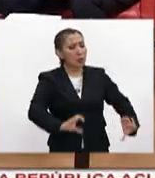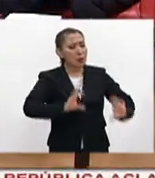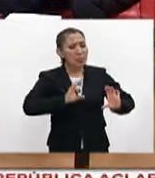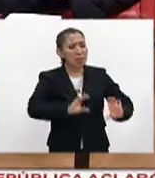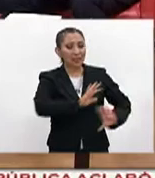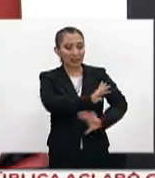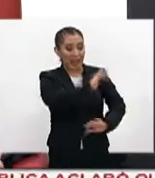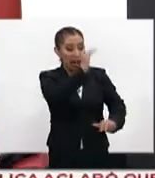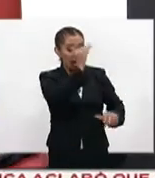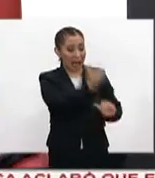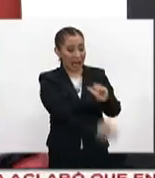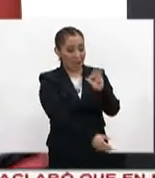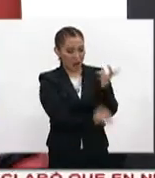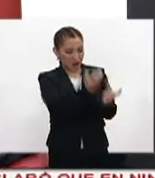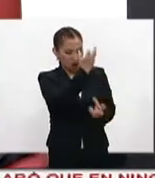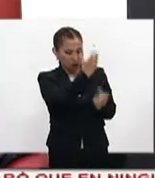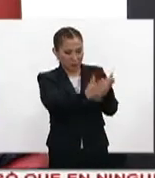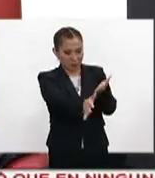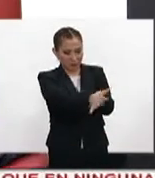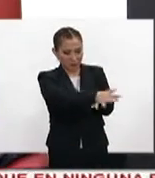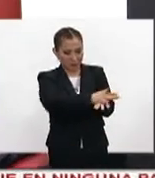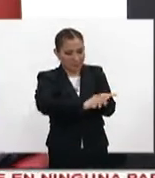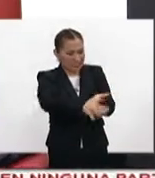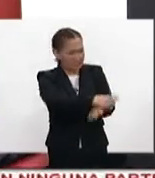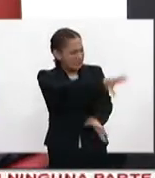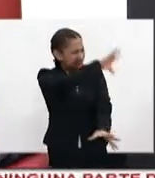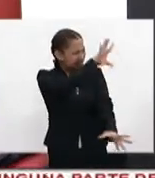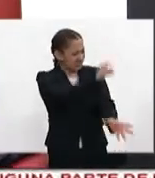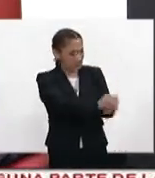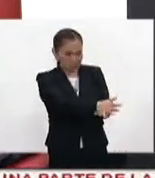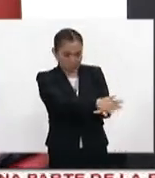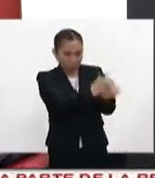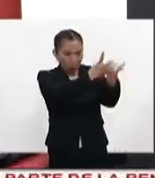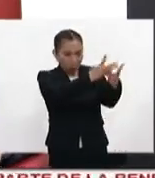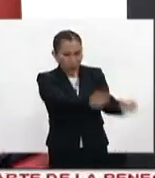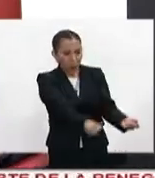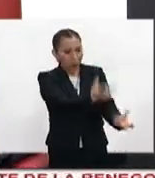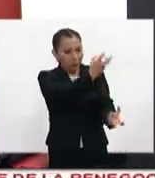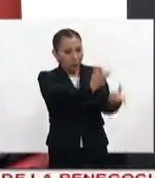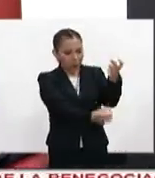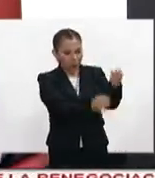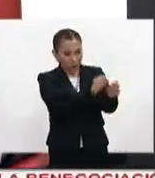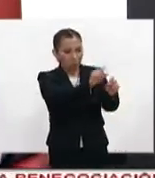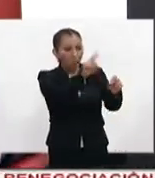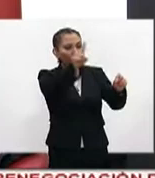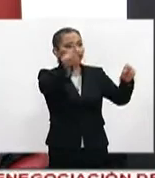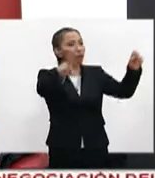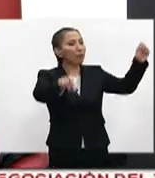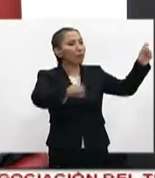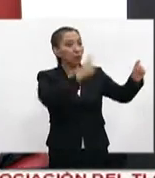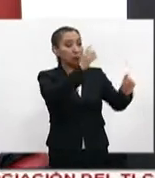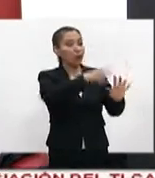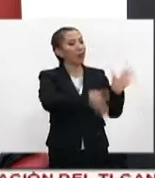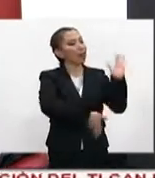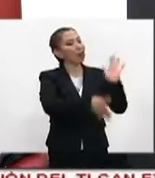una vez que terminó el evento, completamente apagar las brasas o pavesas para evitar que una vez que te vayas, esa brasa